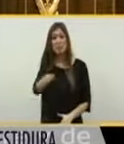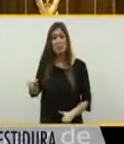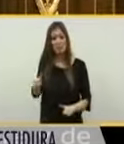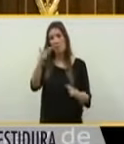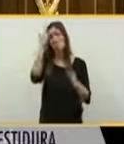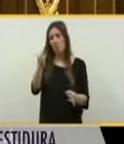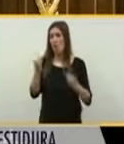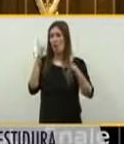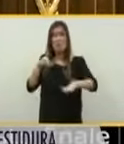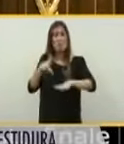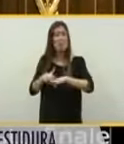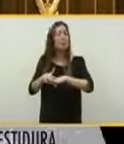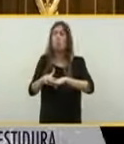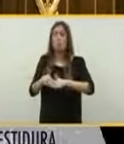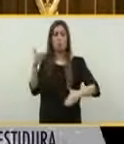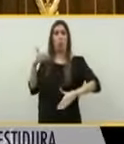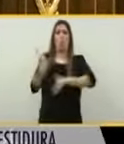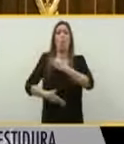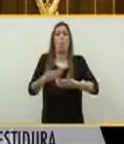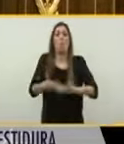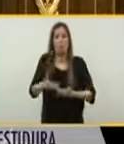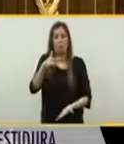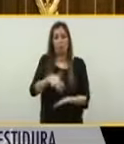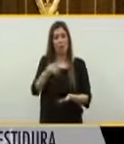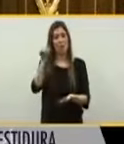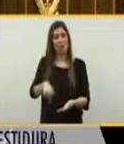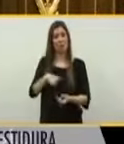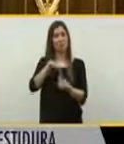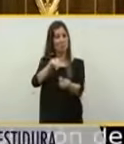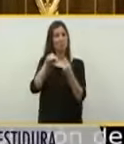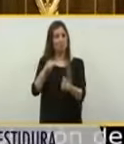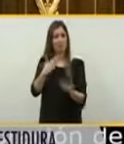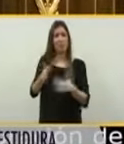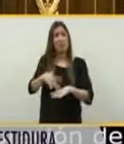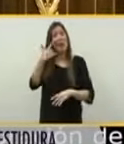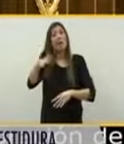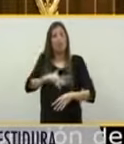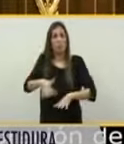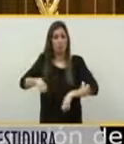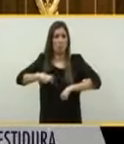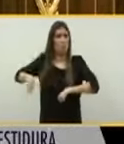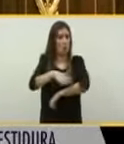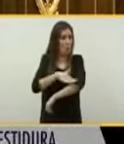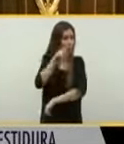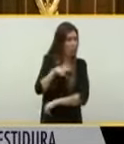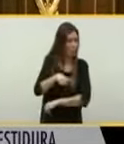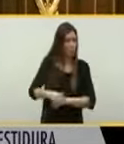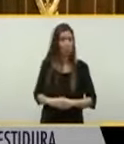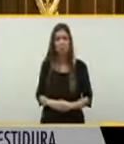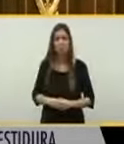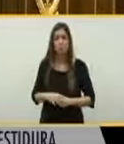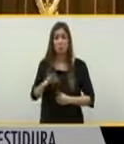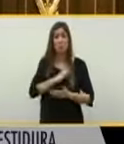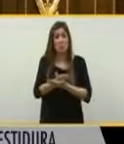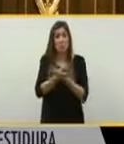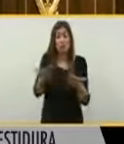superado tras la celebración de esta sesión de investidura. Señorías, según la versión que